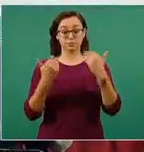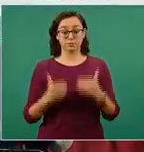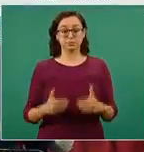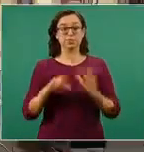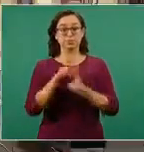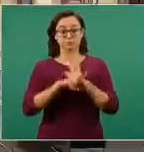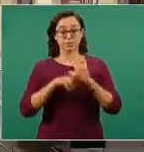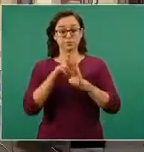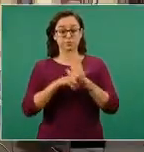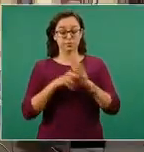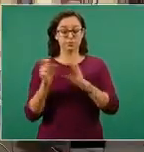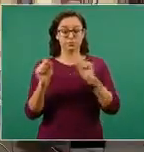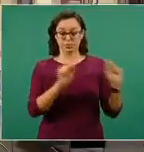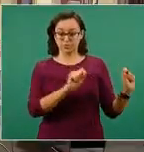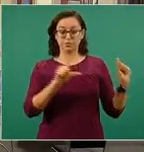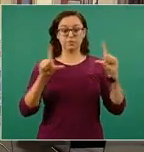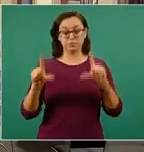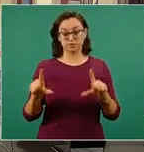un video